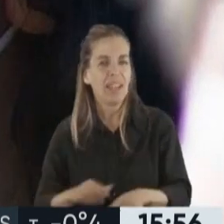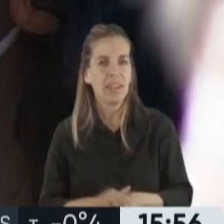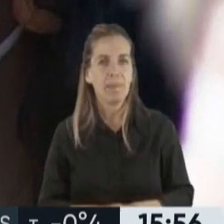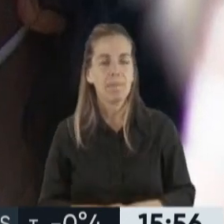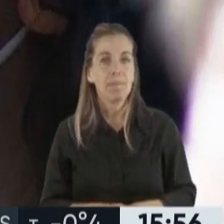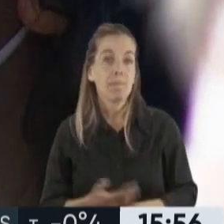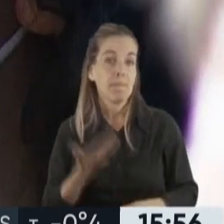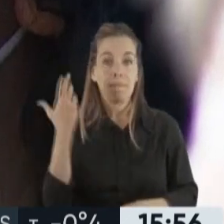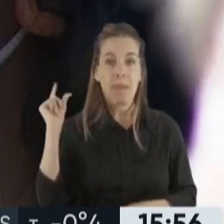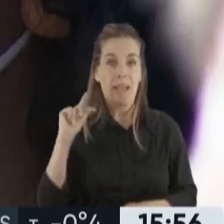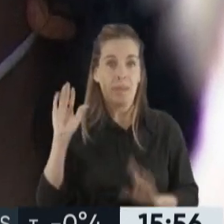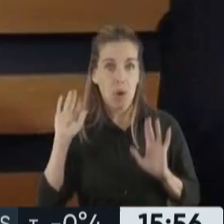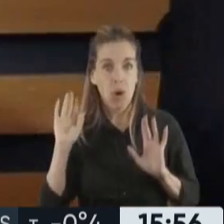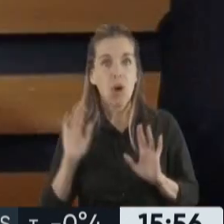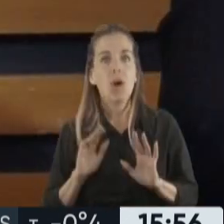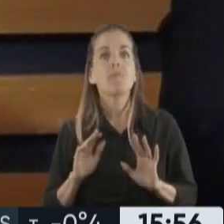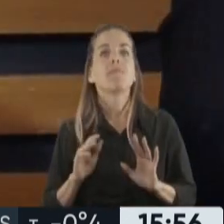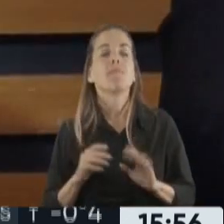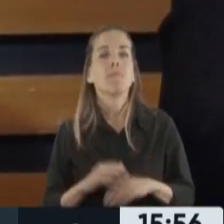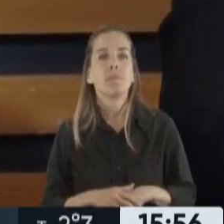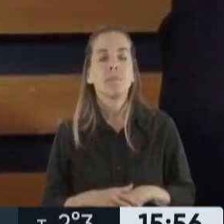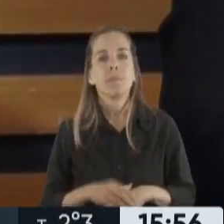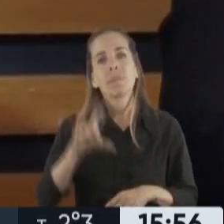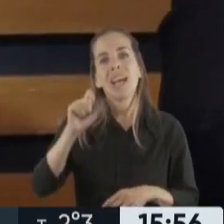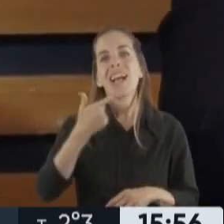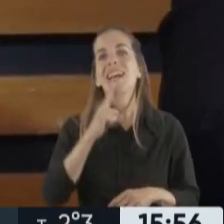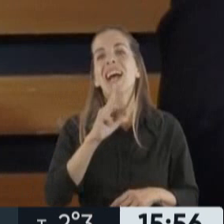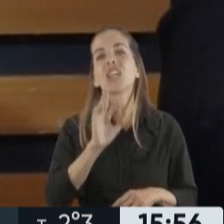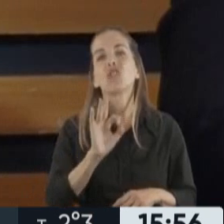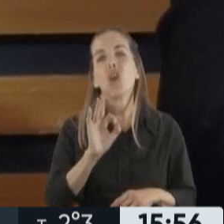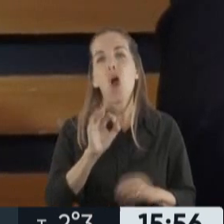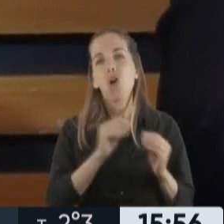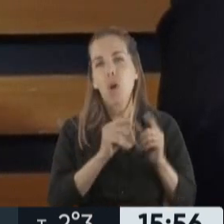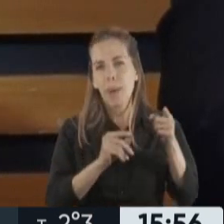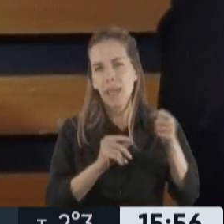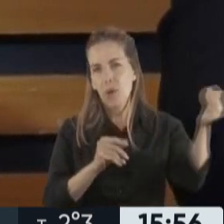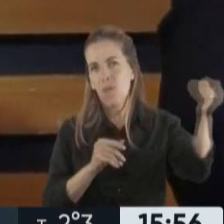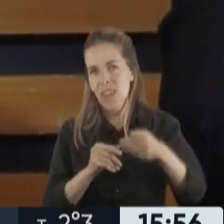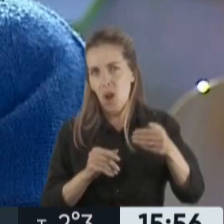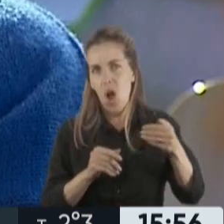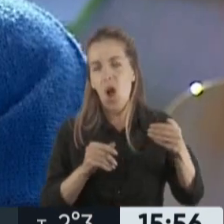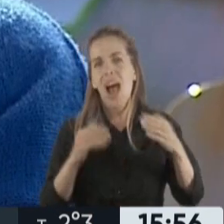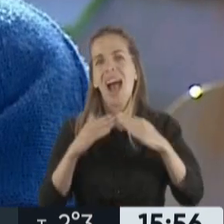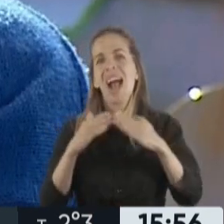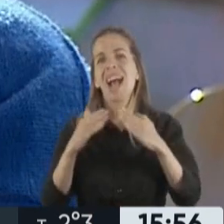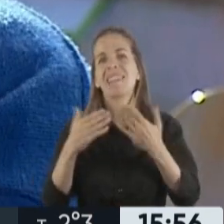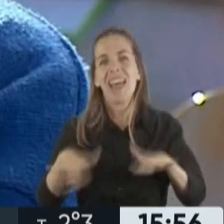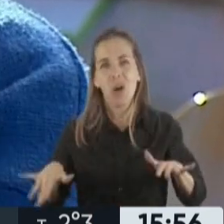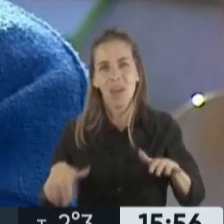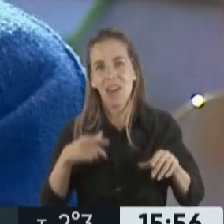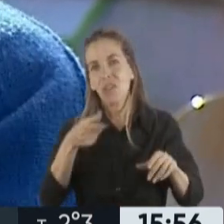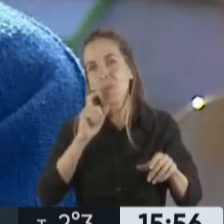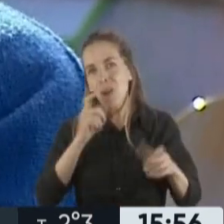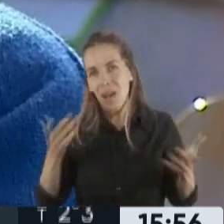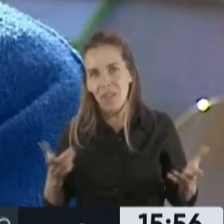No hace mucho tiempo vino el gringo Castro a tomar un café conmigo en la Casa de Gobierno.